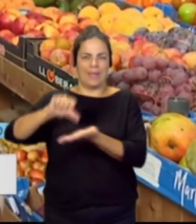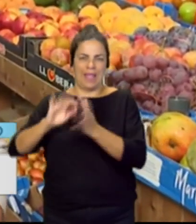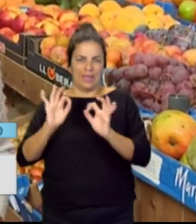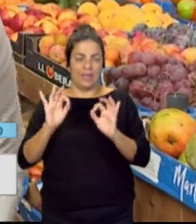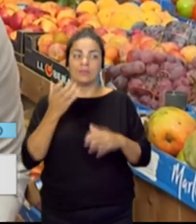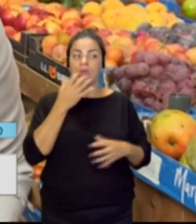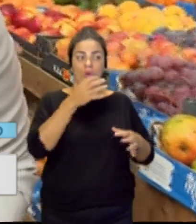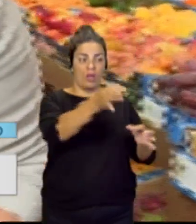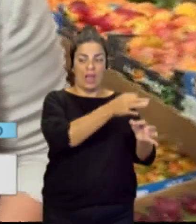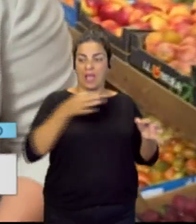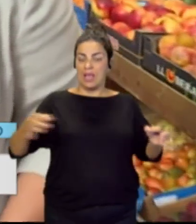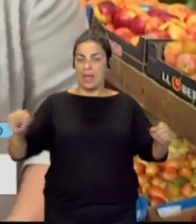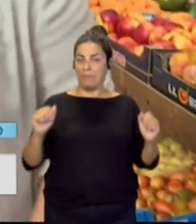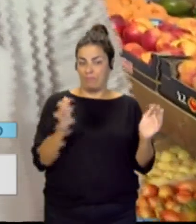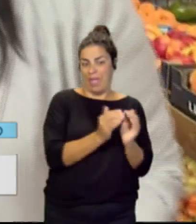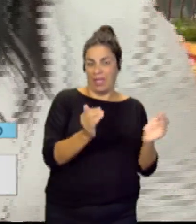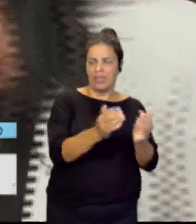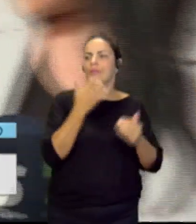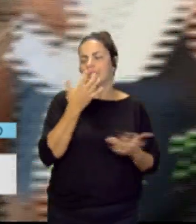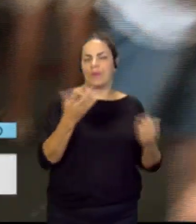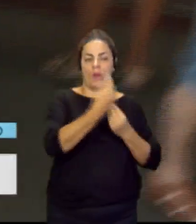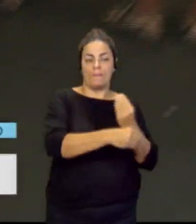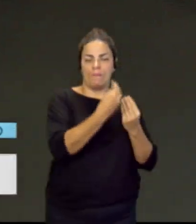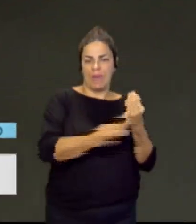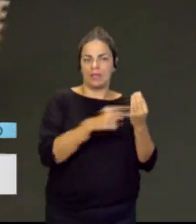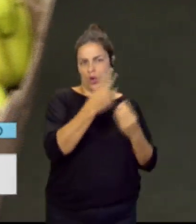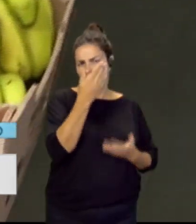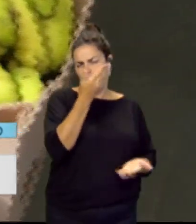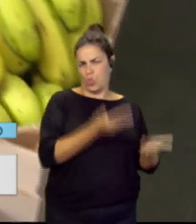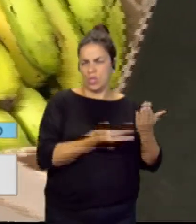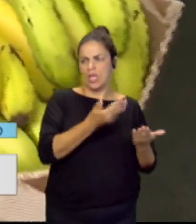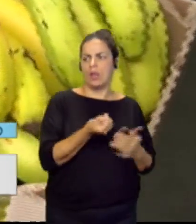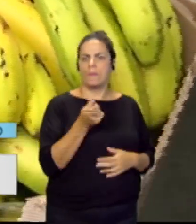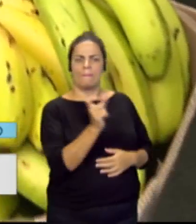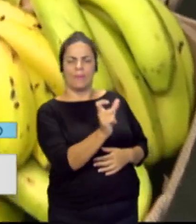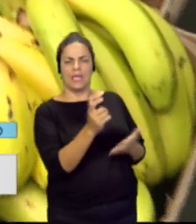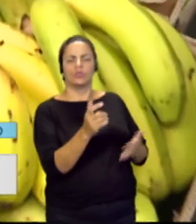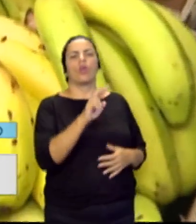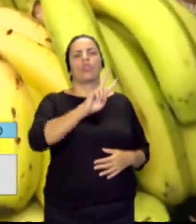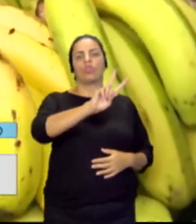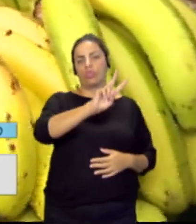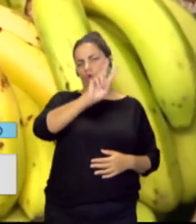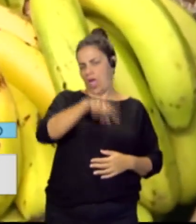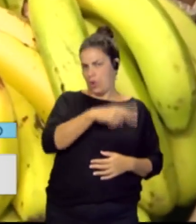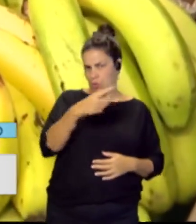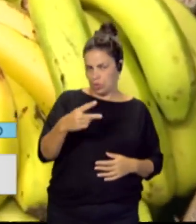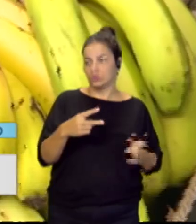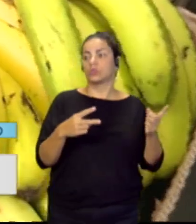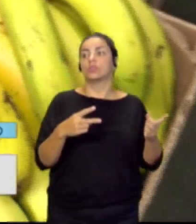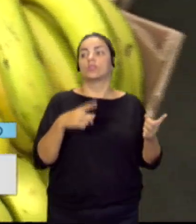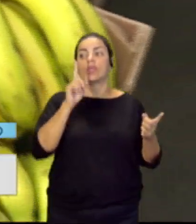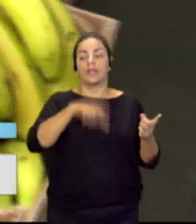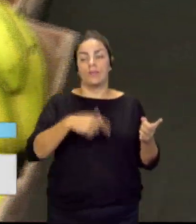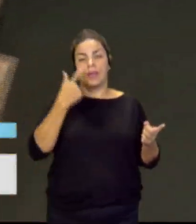pequeñas nos podemos encontrar por ejemplo el plátano al kilo un precio de 2 y además también